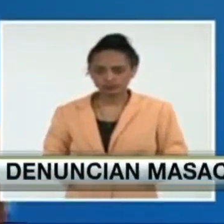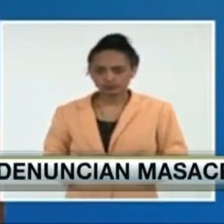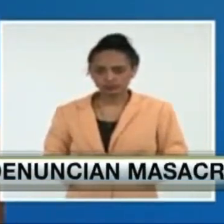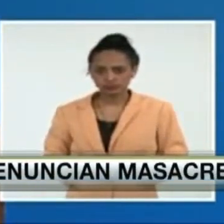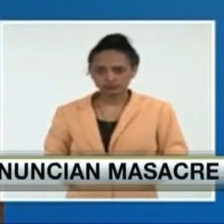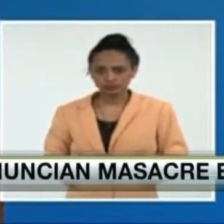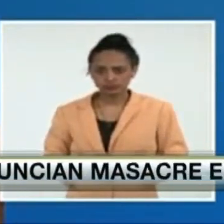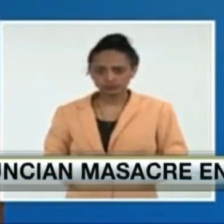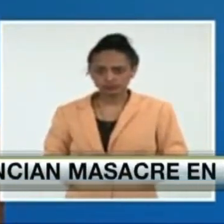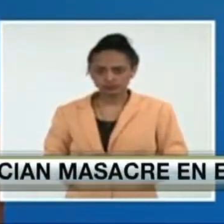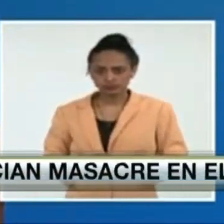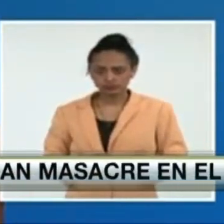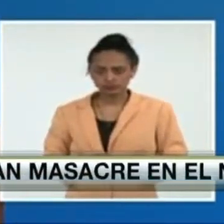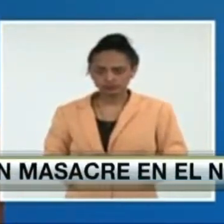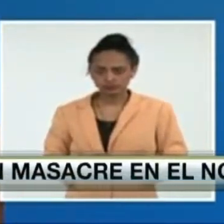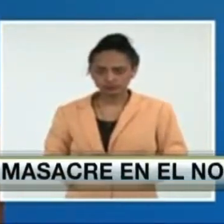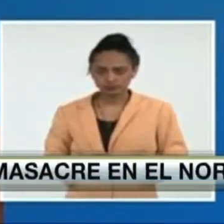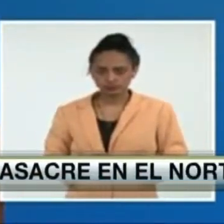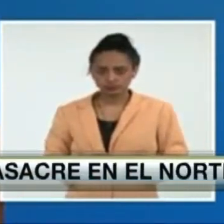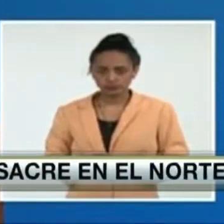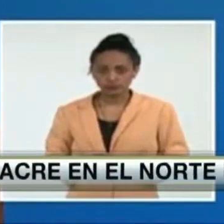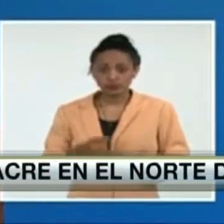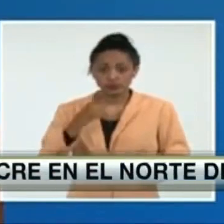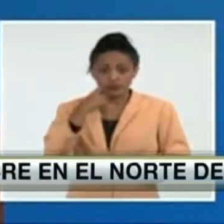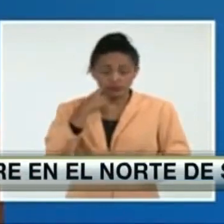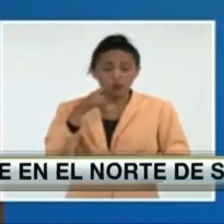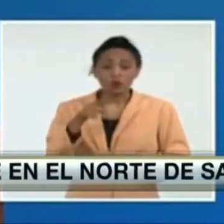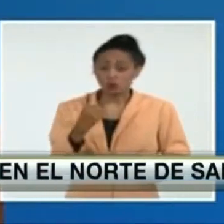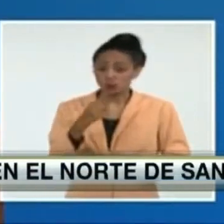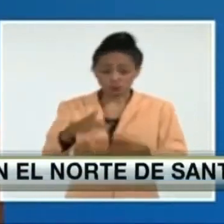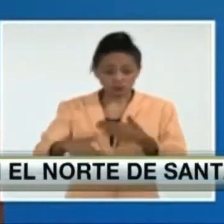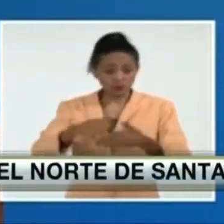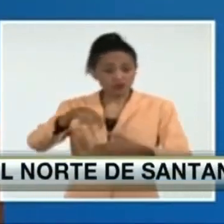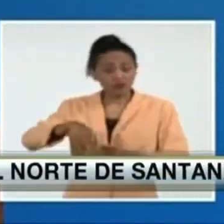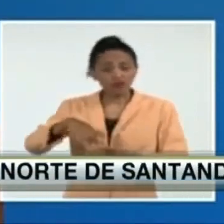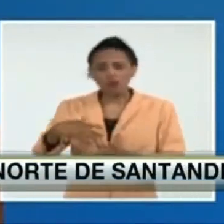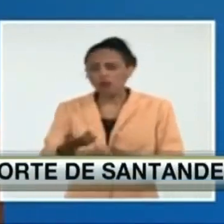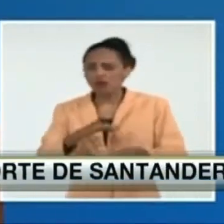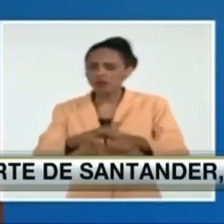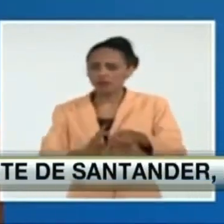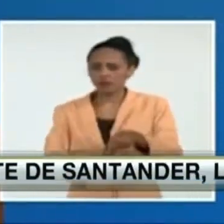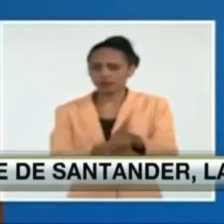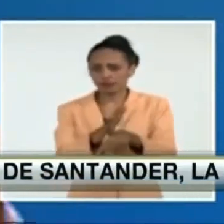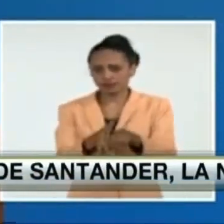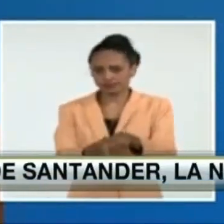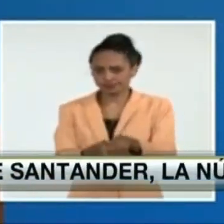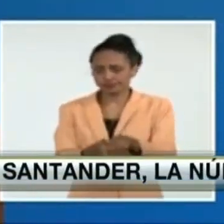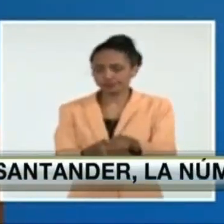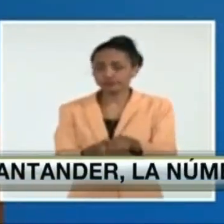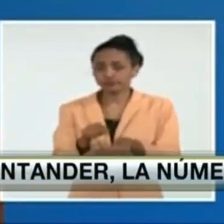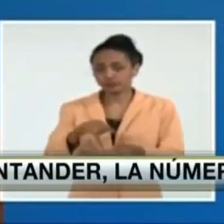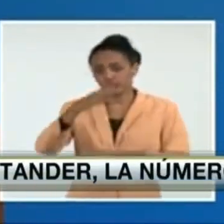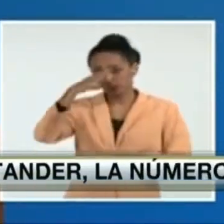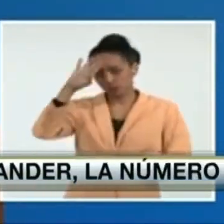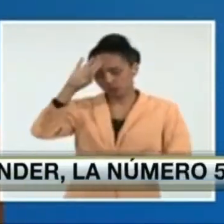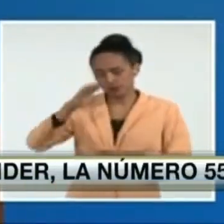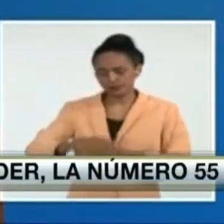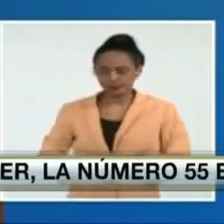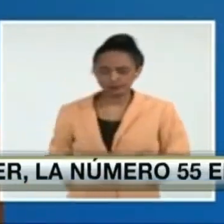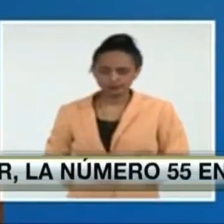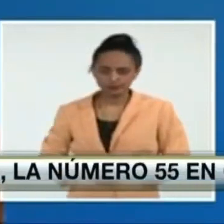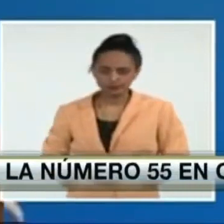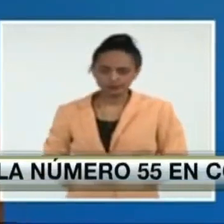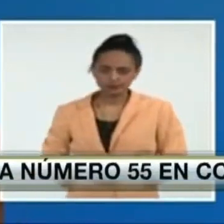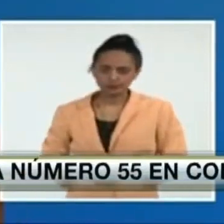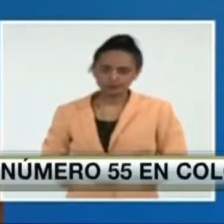de la COVID-19 que sufre nuestro país. Es sabido